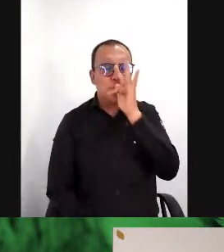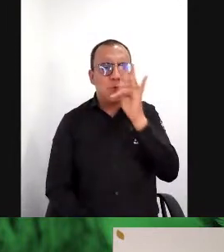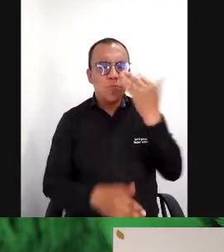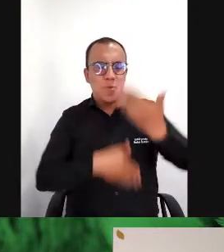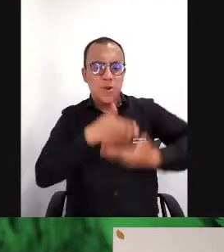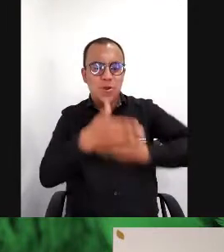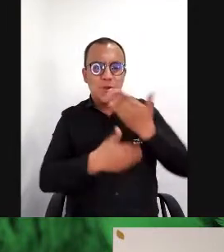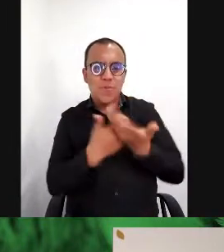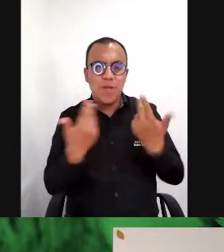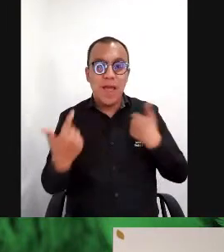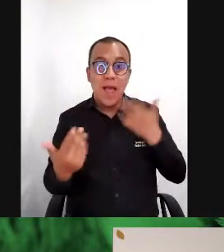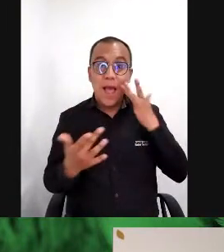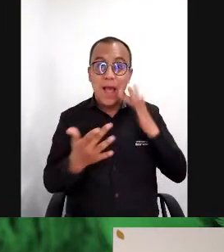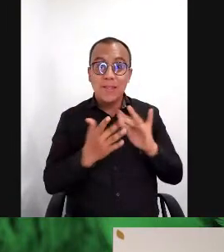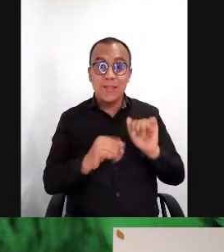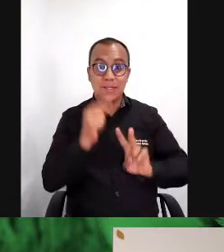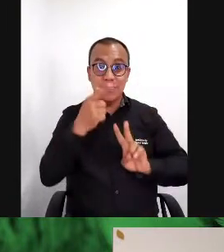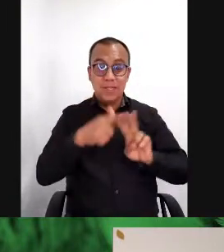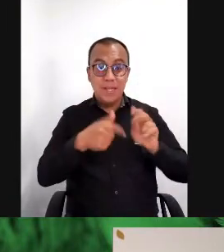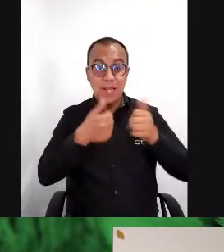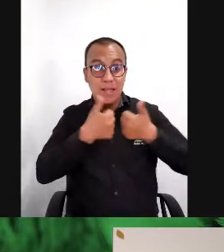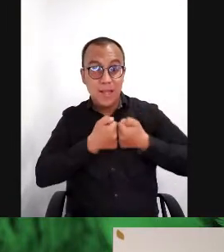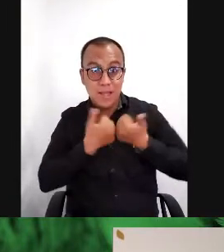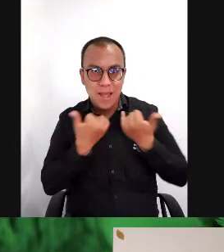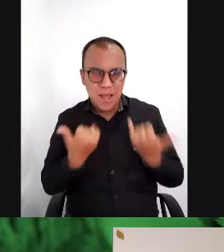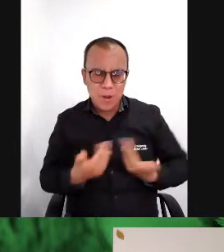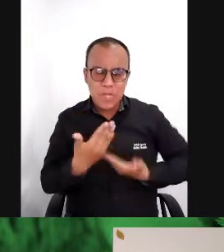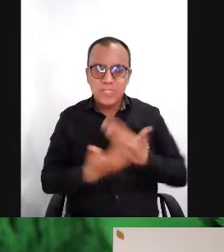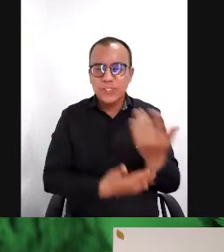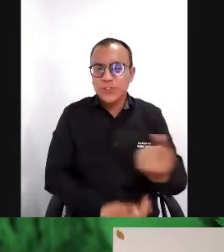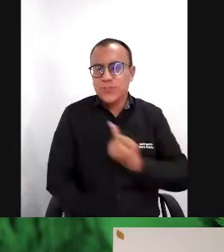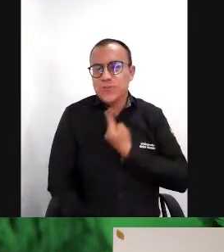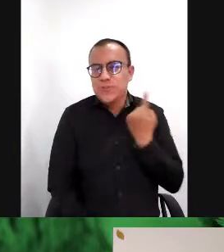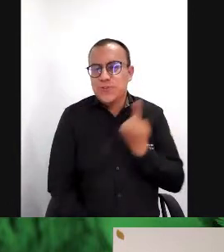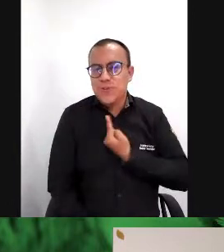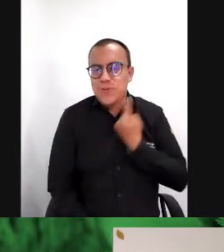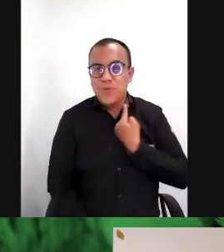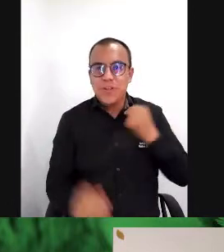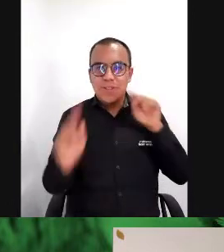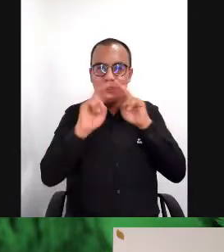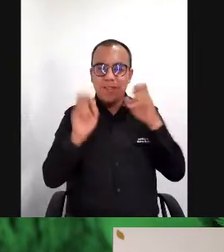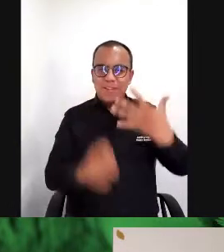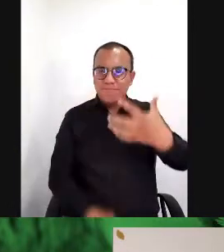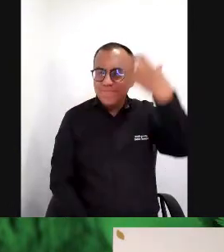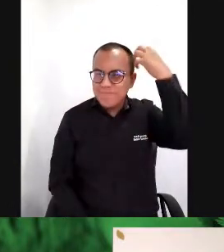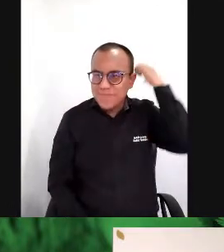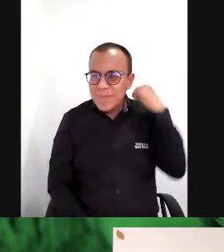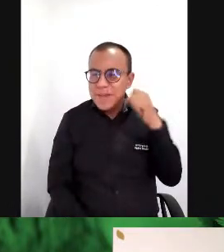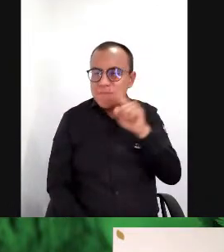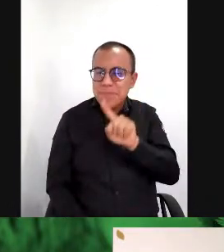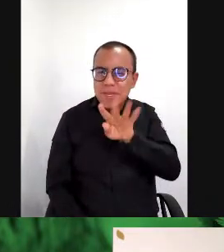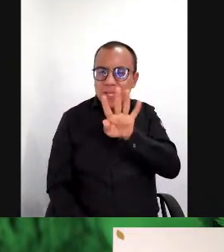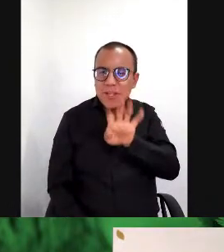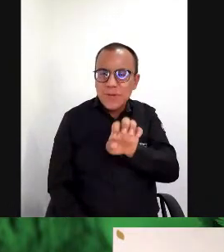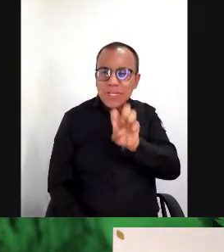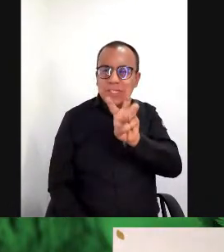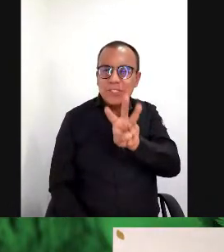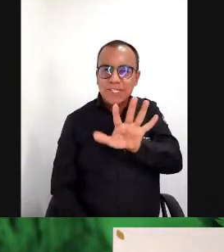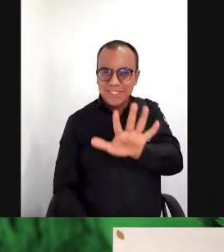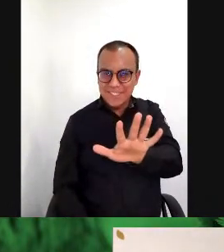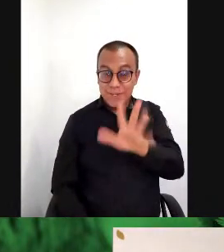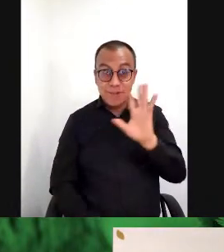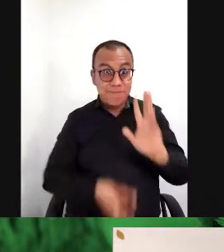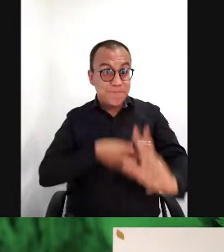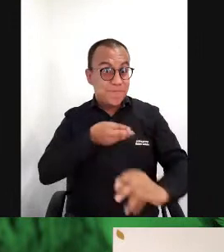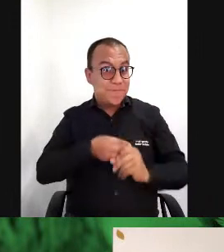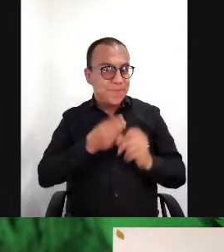hizo en la aparente soledad de un baldío en Fontibón por allá en 1935, al tiempo que uno